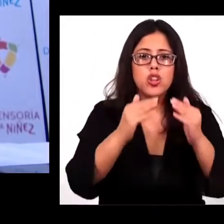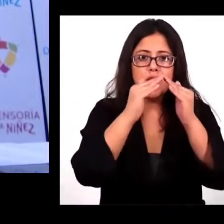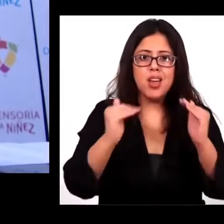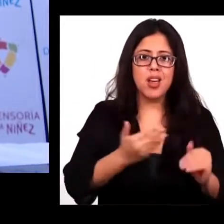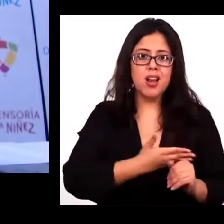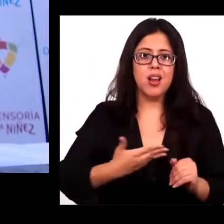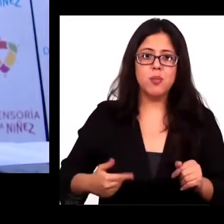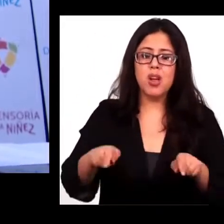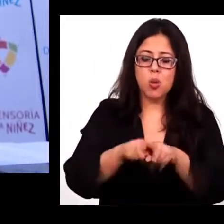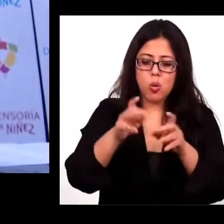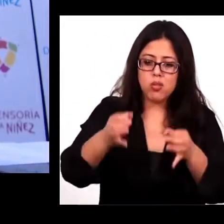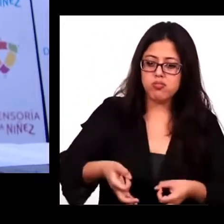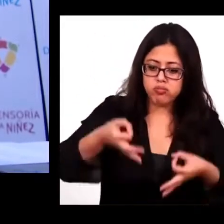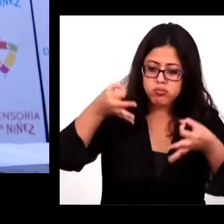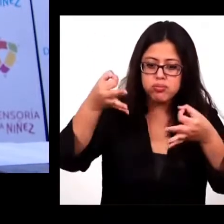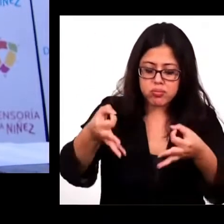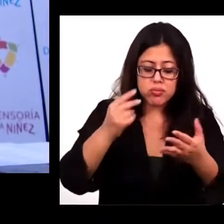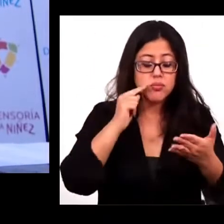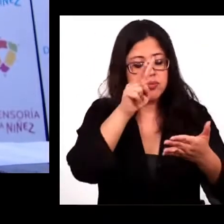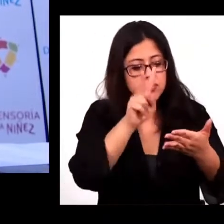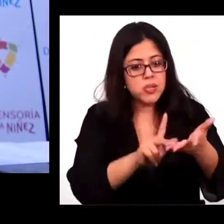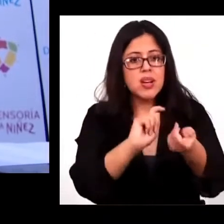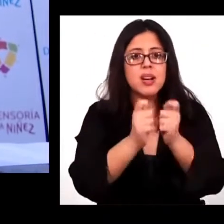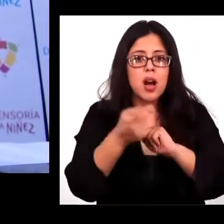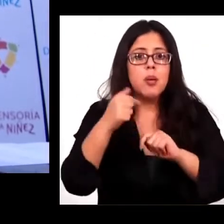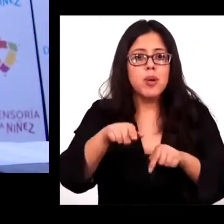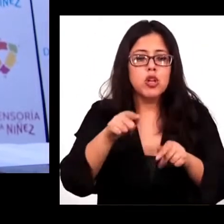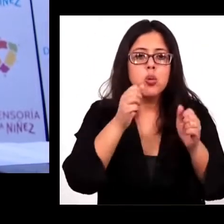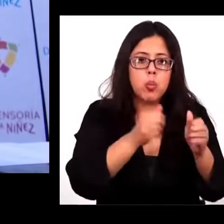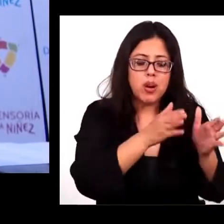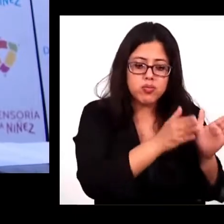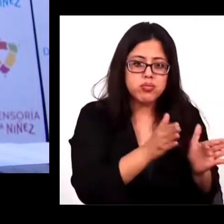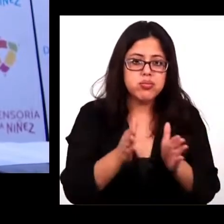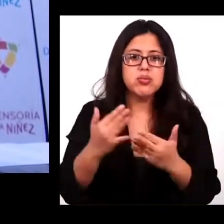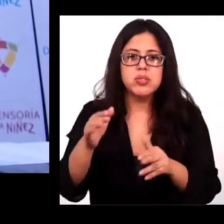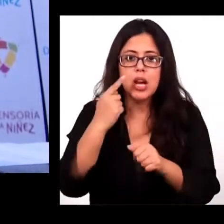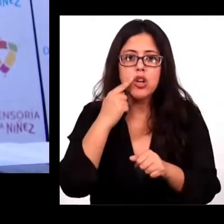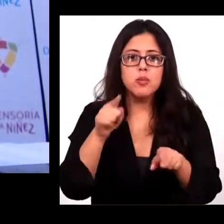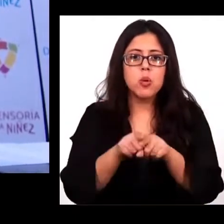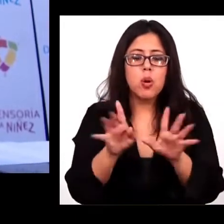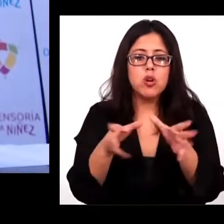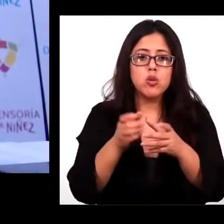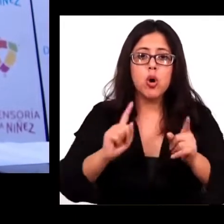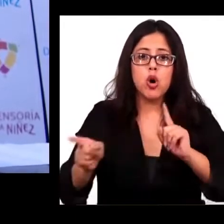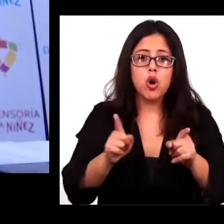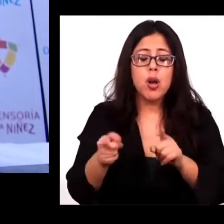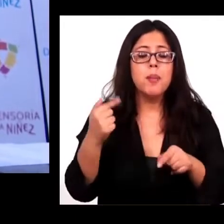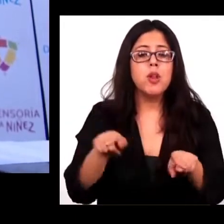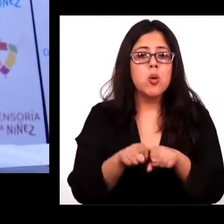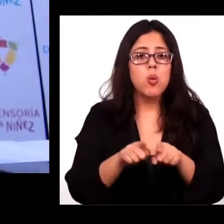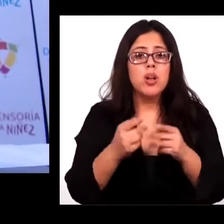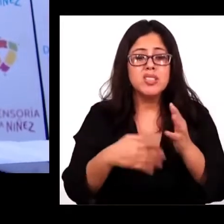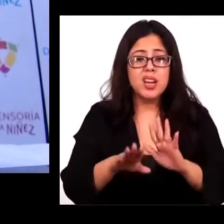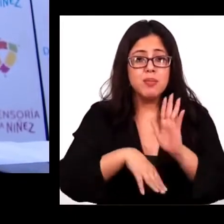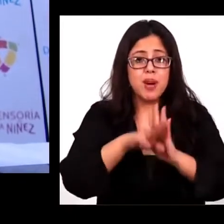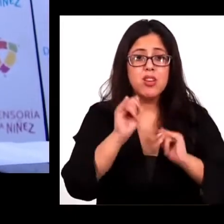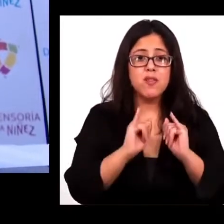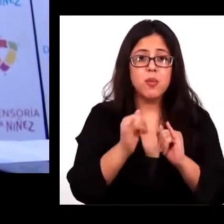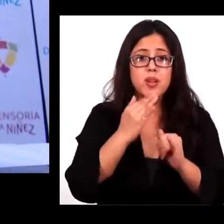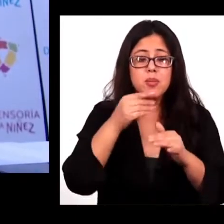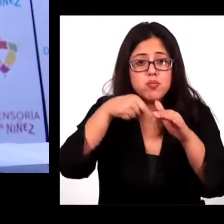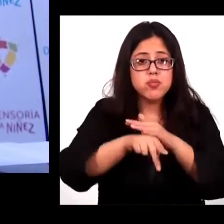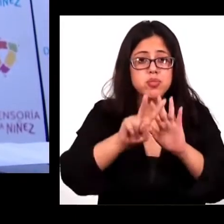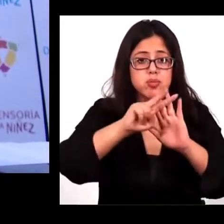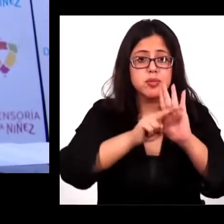entregó un documento para poder hacer esos cambios y la idea es que eso se estructure. Conocemos de una unidad coordinadora, pero la verdad es que mayores detalles y la profundidad de la